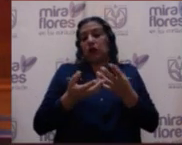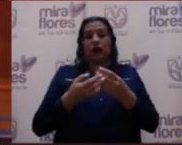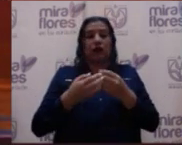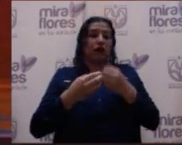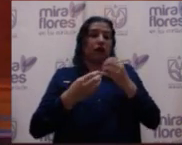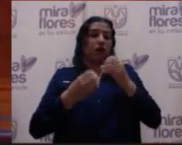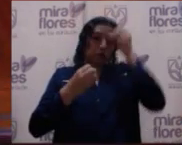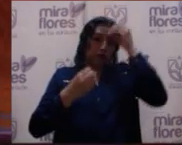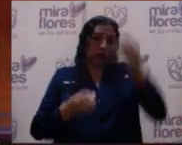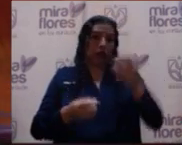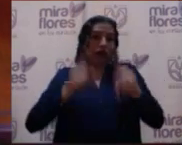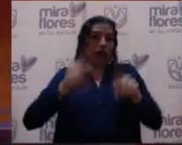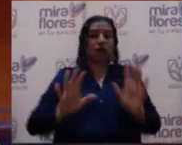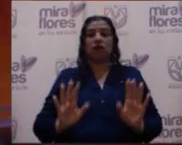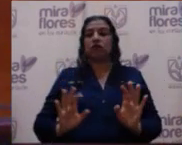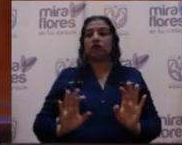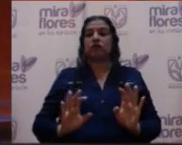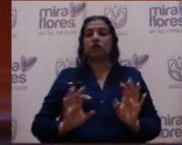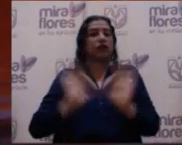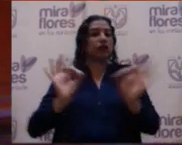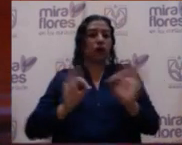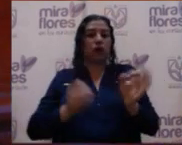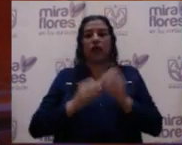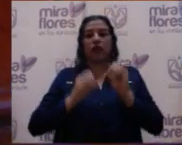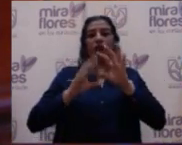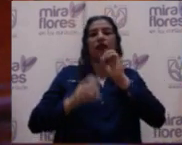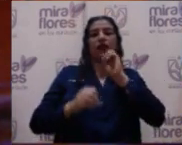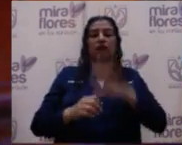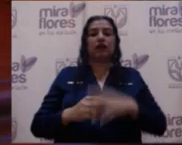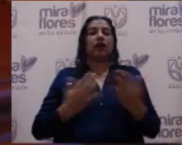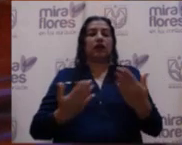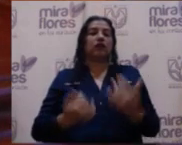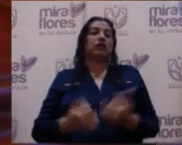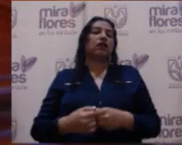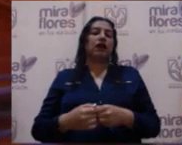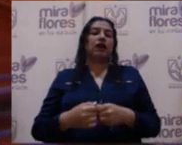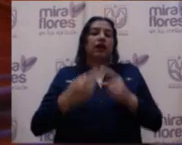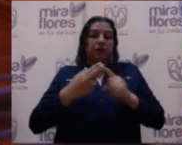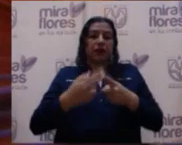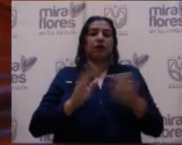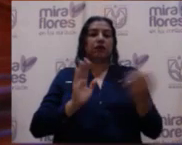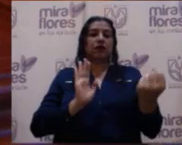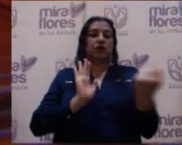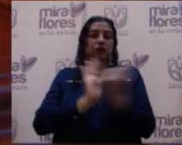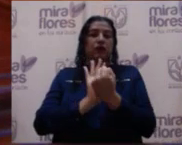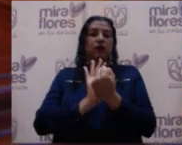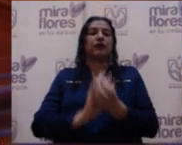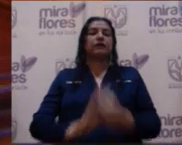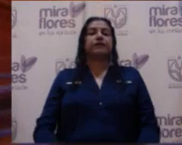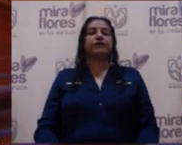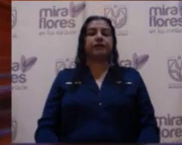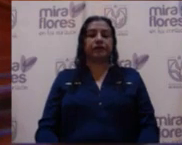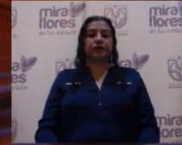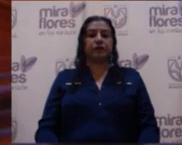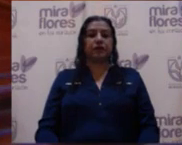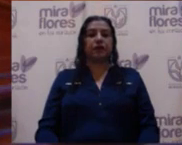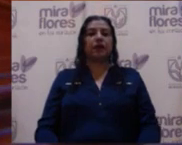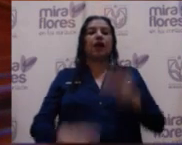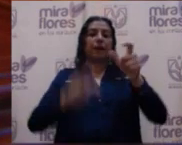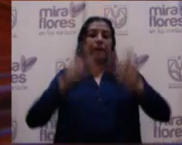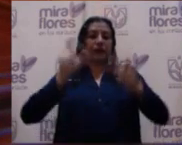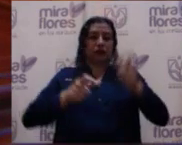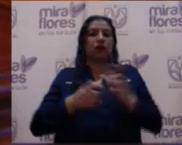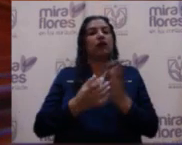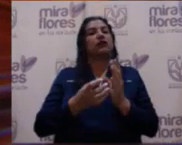a la misma. Si no hay observaciones, procederemos a votar su aprobación. Aquellos miembros